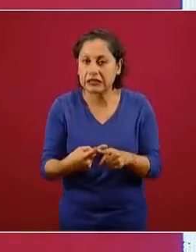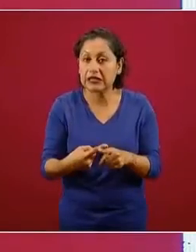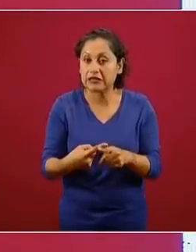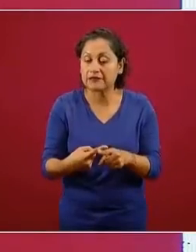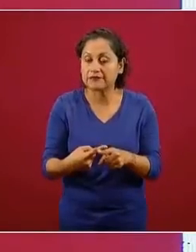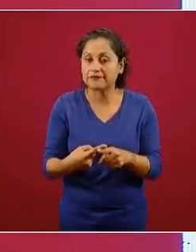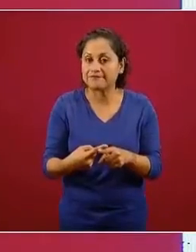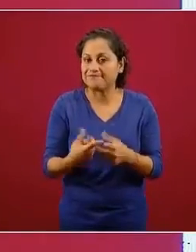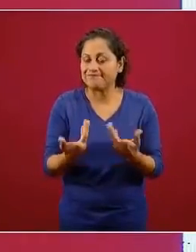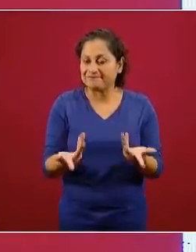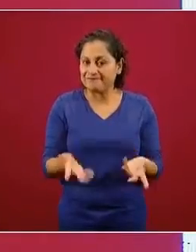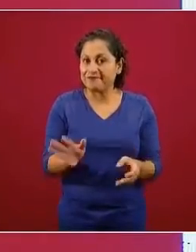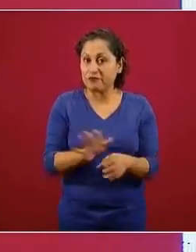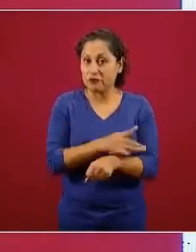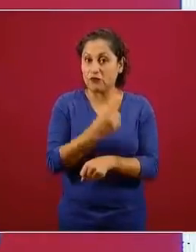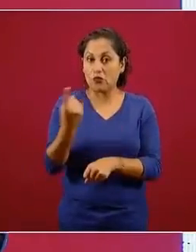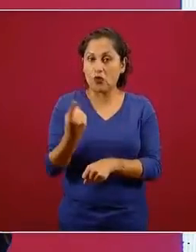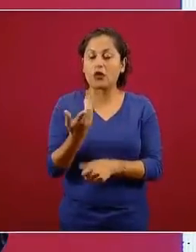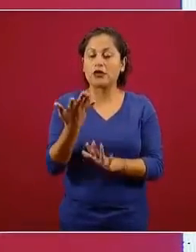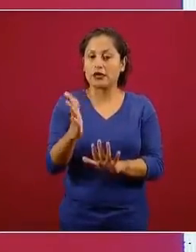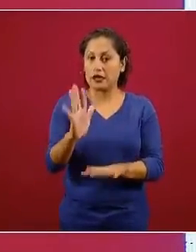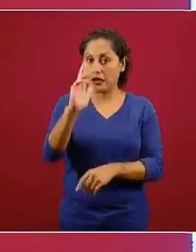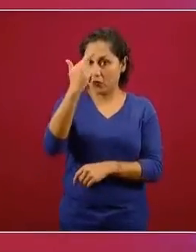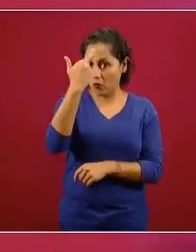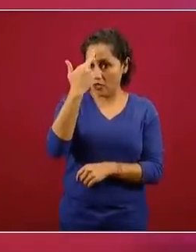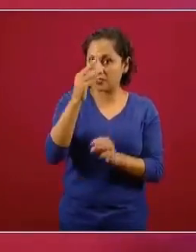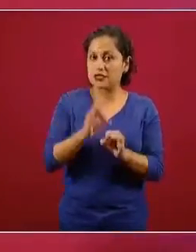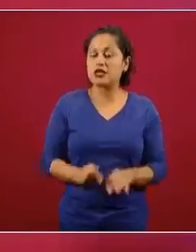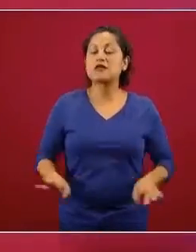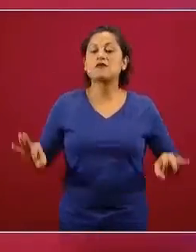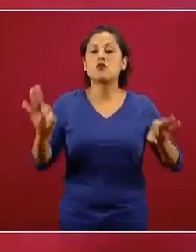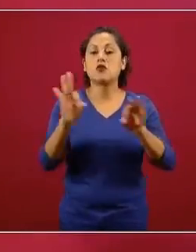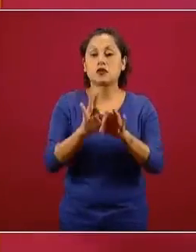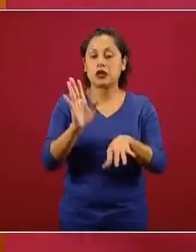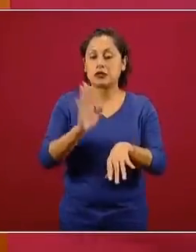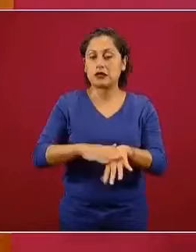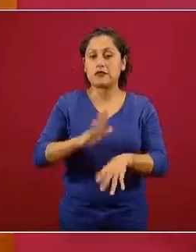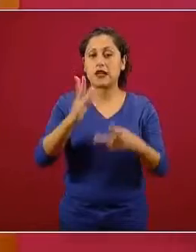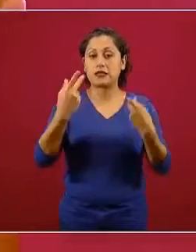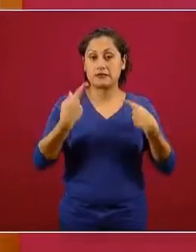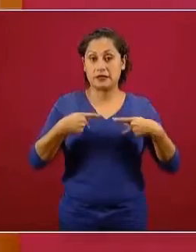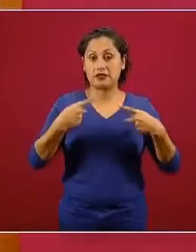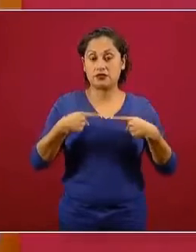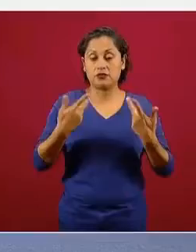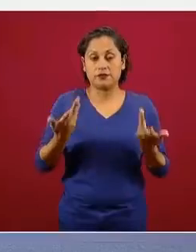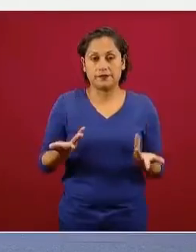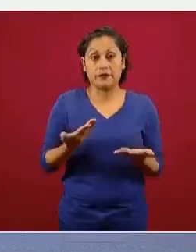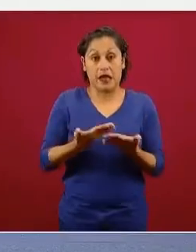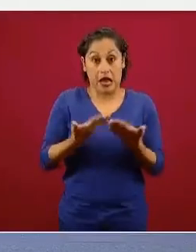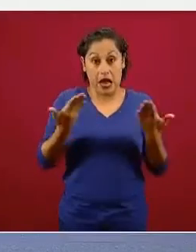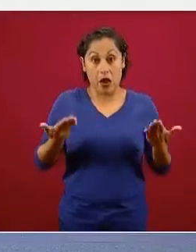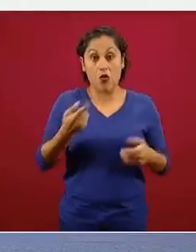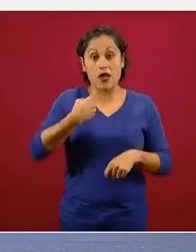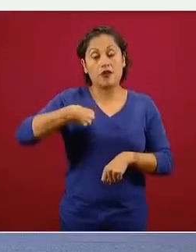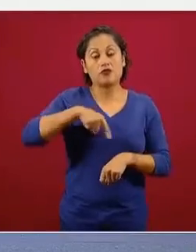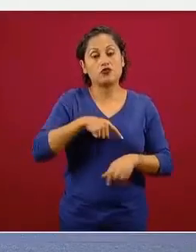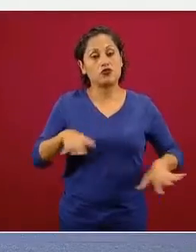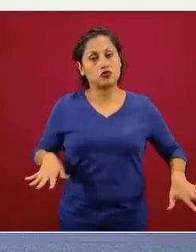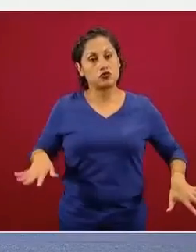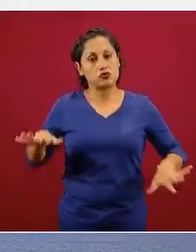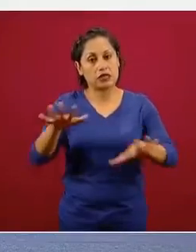las personas. Y esta semana, como les comento, ampliamos la definición e